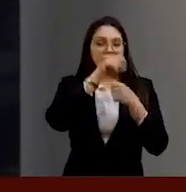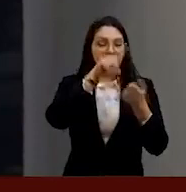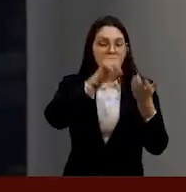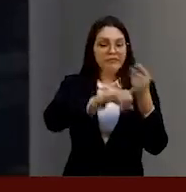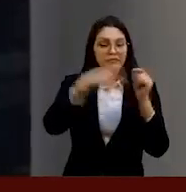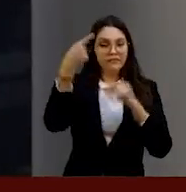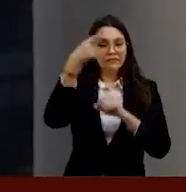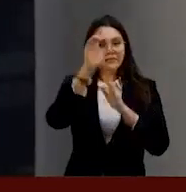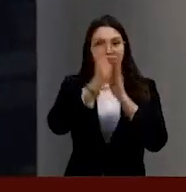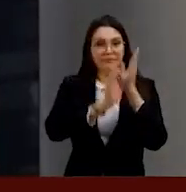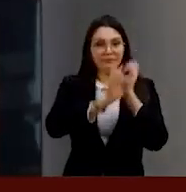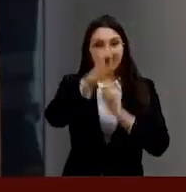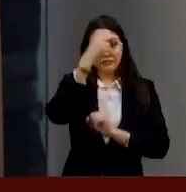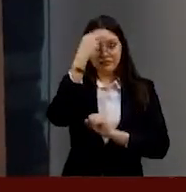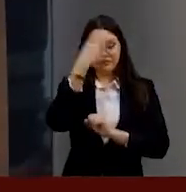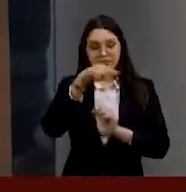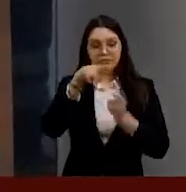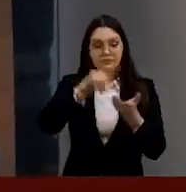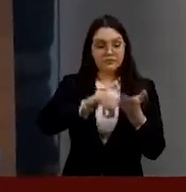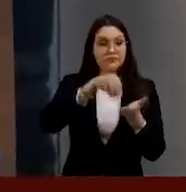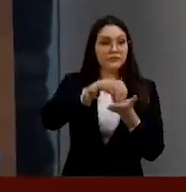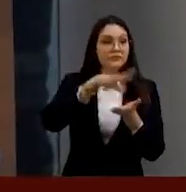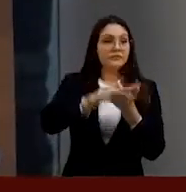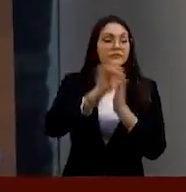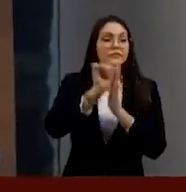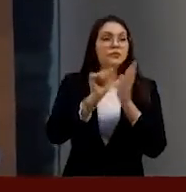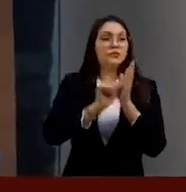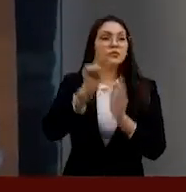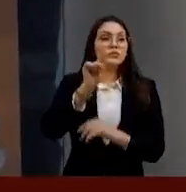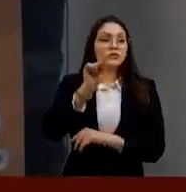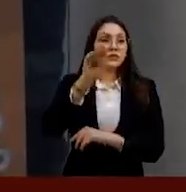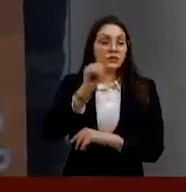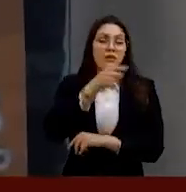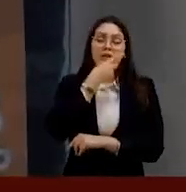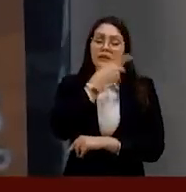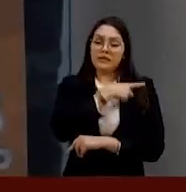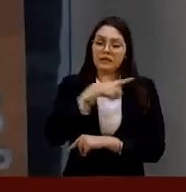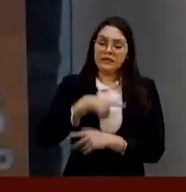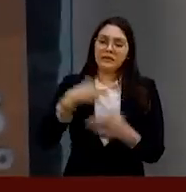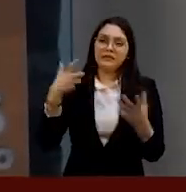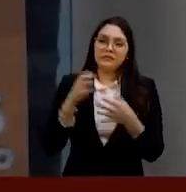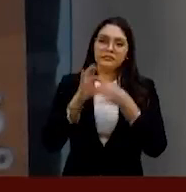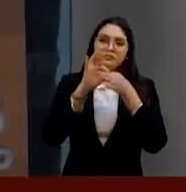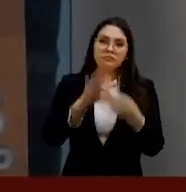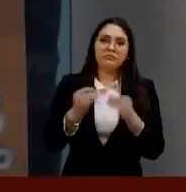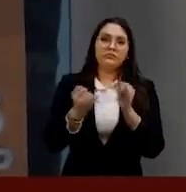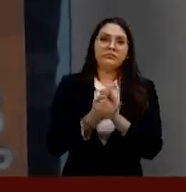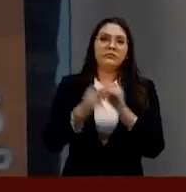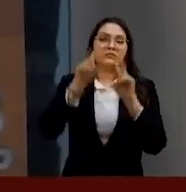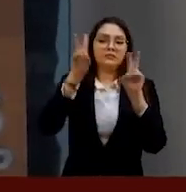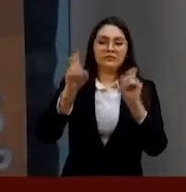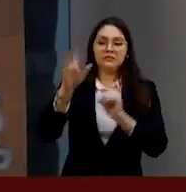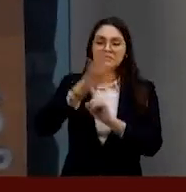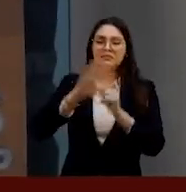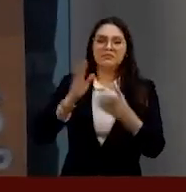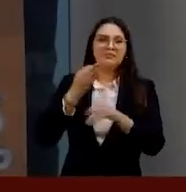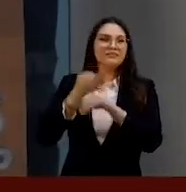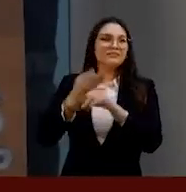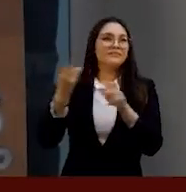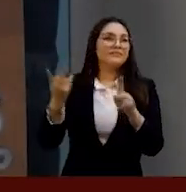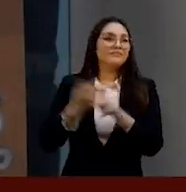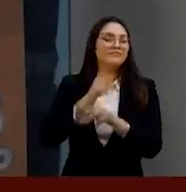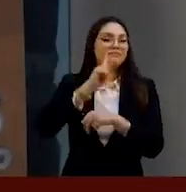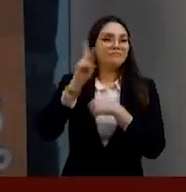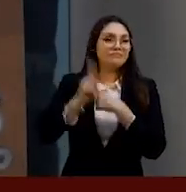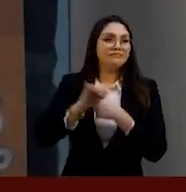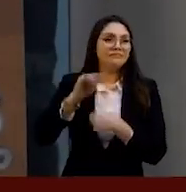de la Constitución, ¿no? Y entre ellos, de manera destacadísima, se aplican a la situación en Israel el